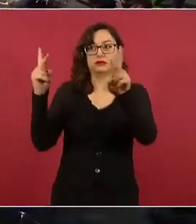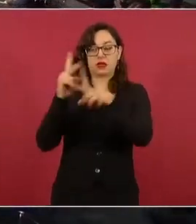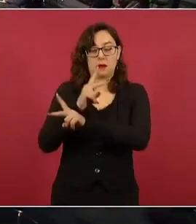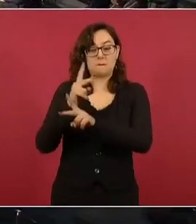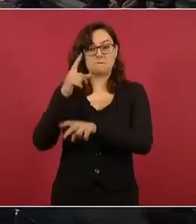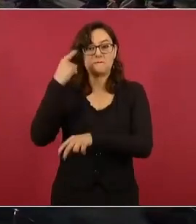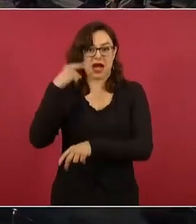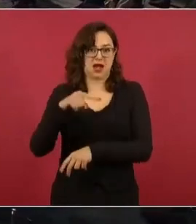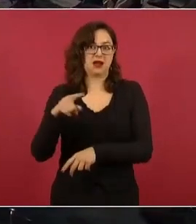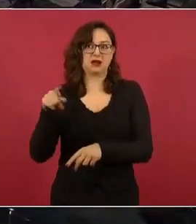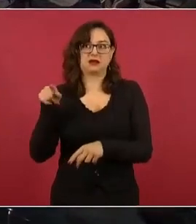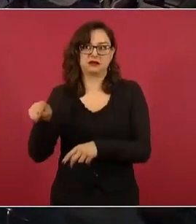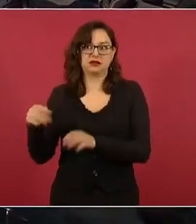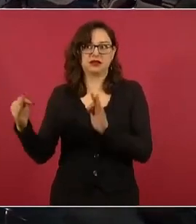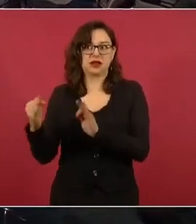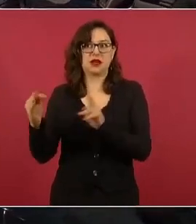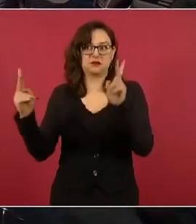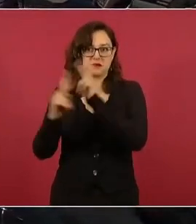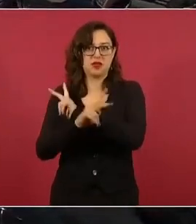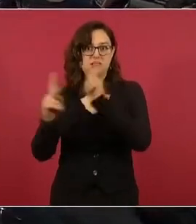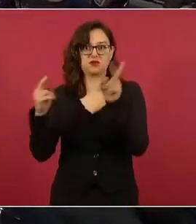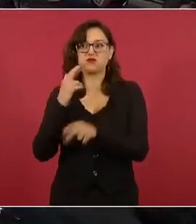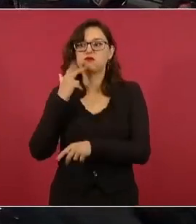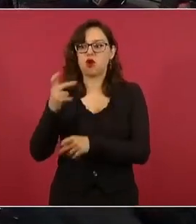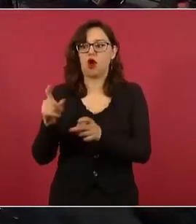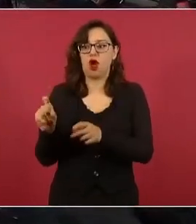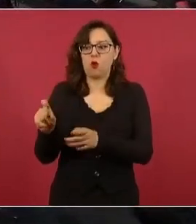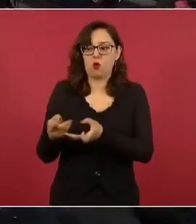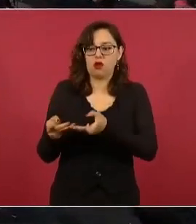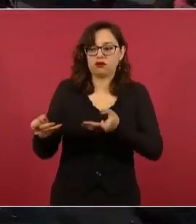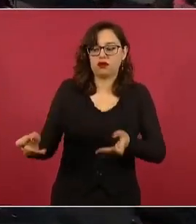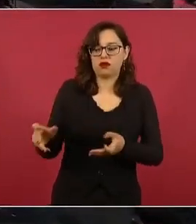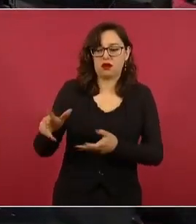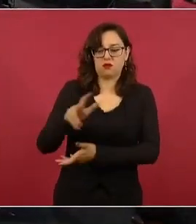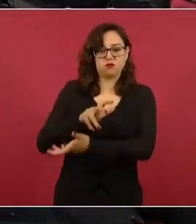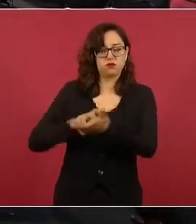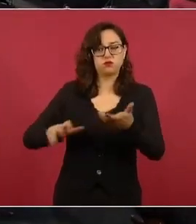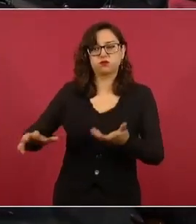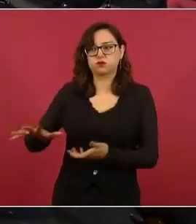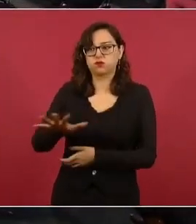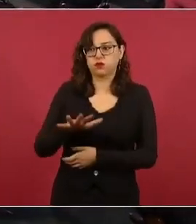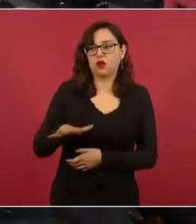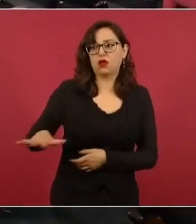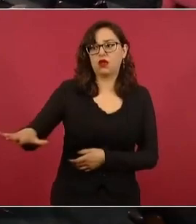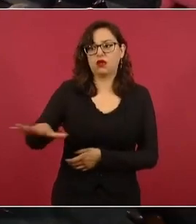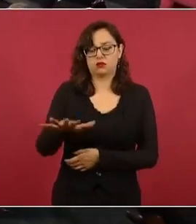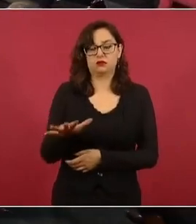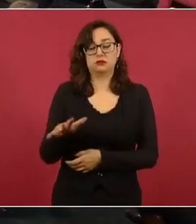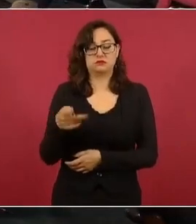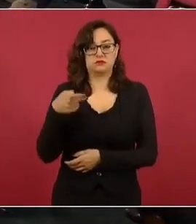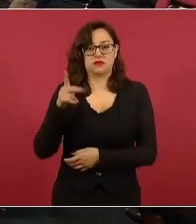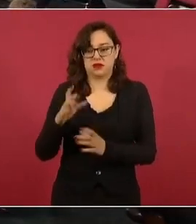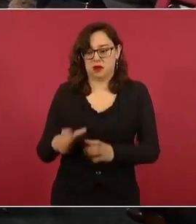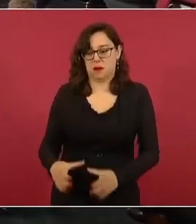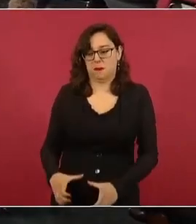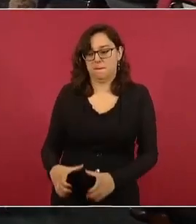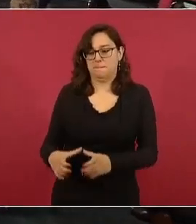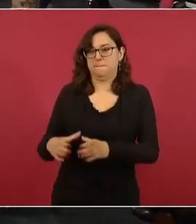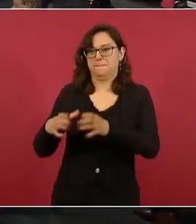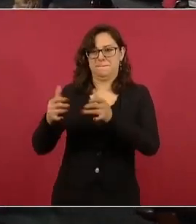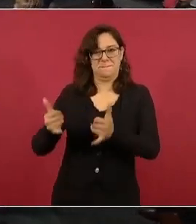pesadas, y es el suelo que está ahí en esta